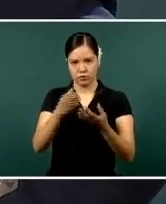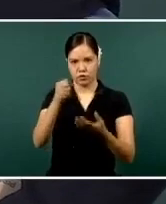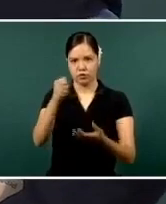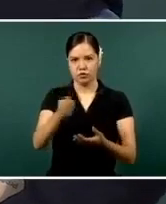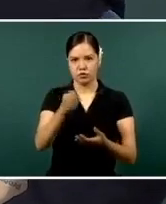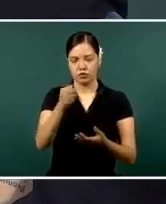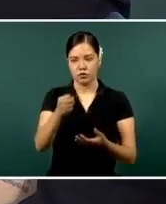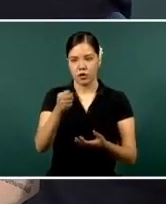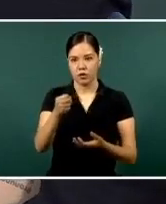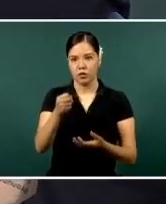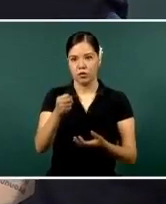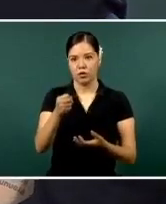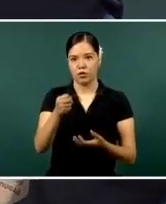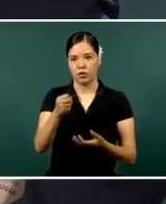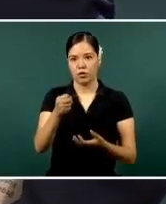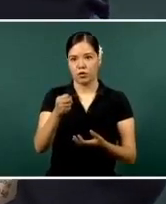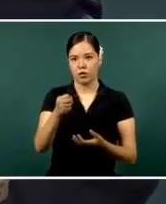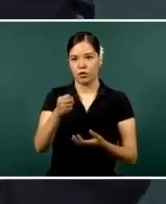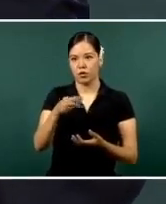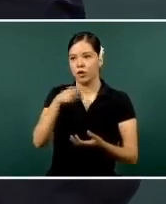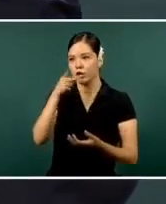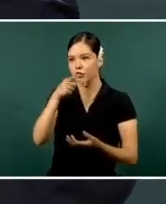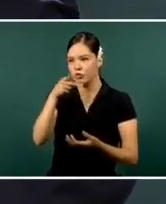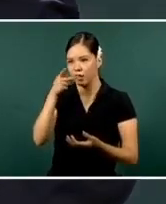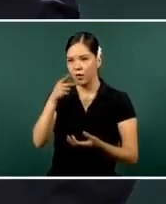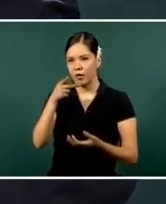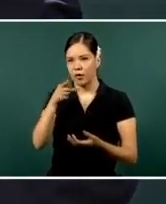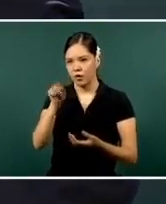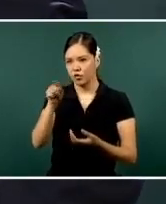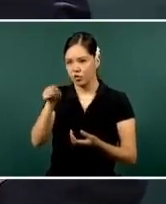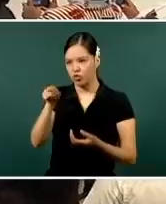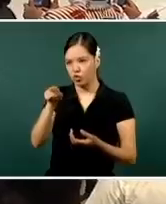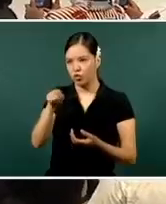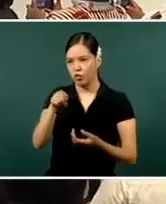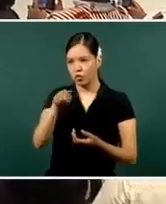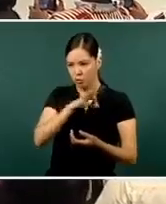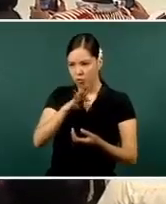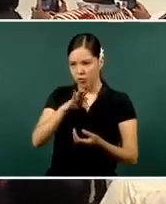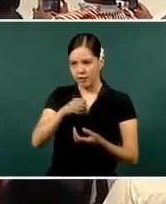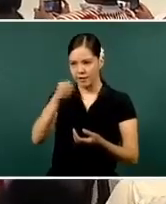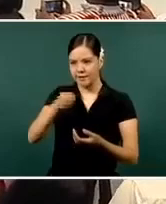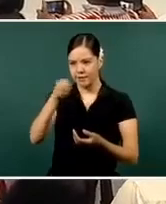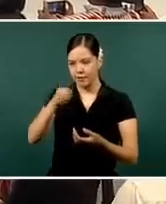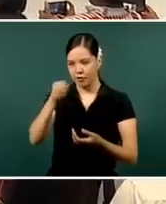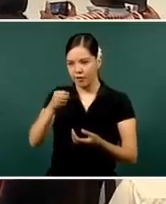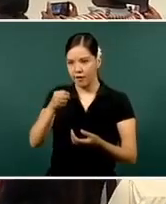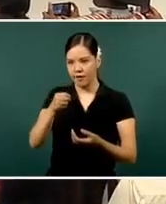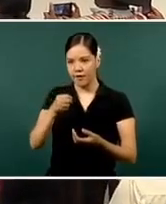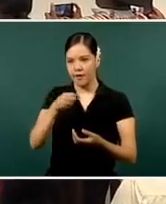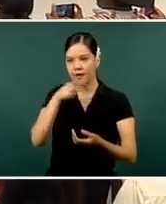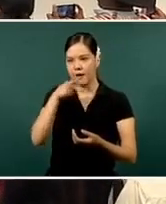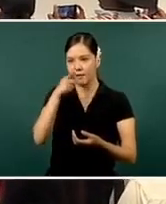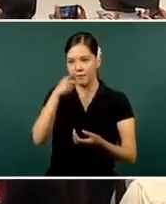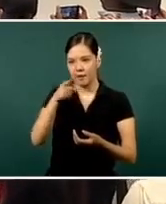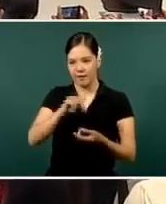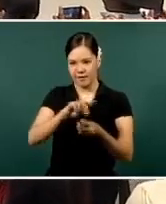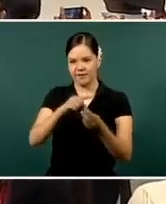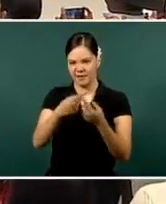en tu lengua? Tú eres un representante de tu cultura. ¿Está bien? En Chiapas.